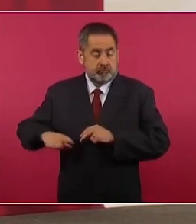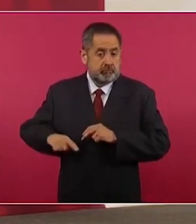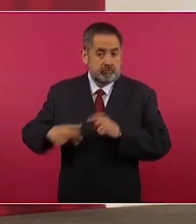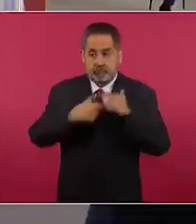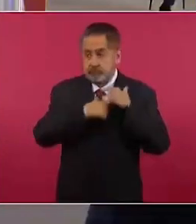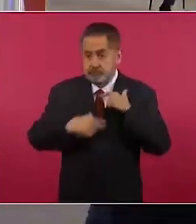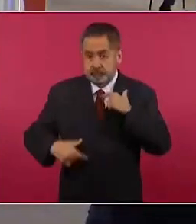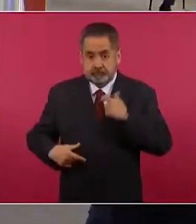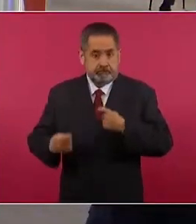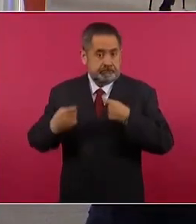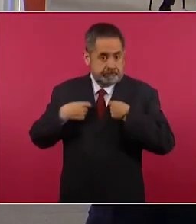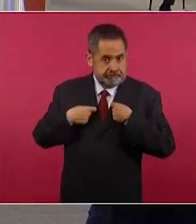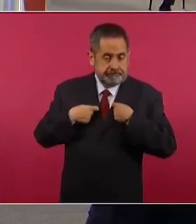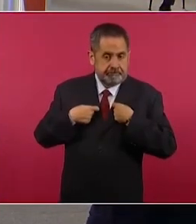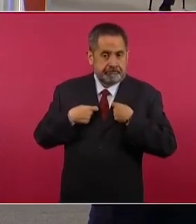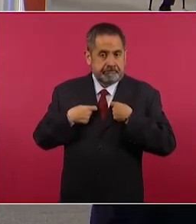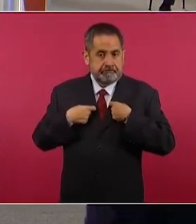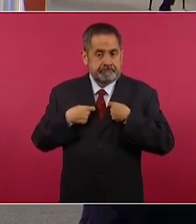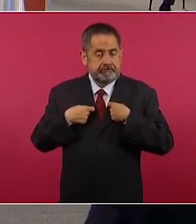siempre